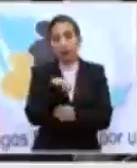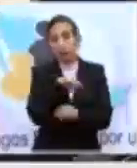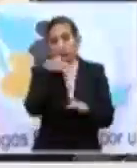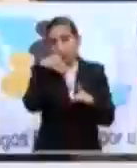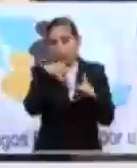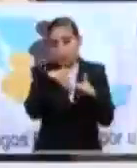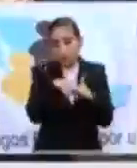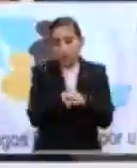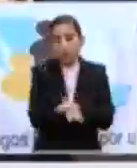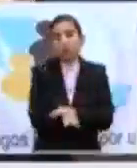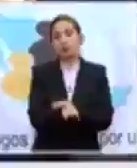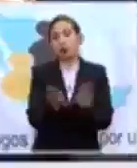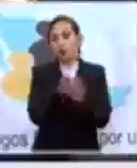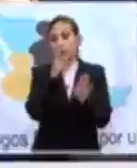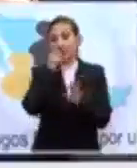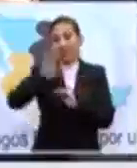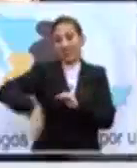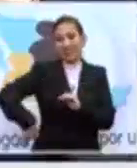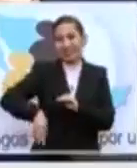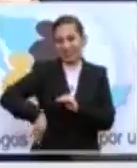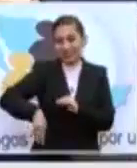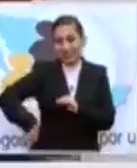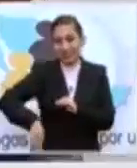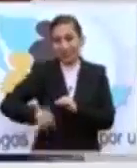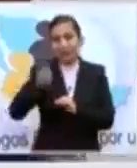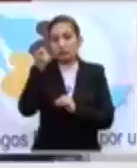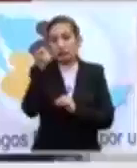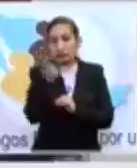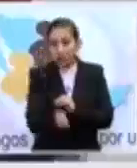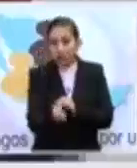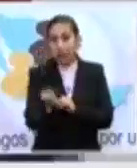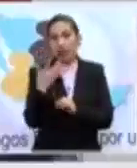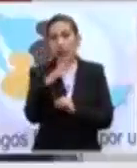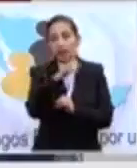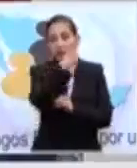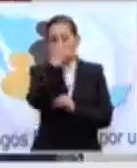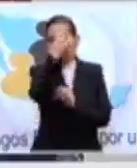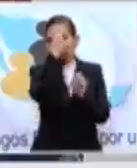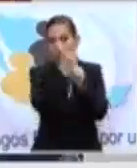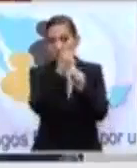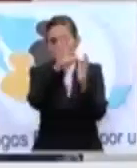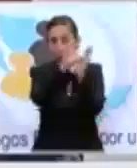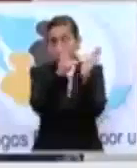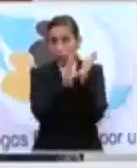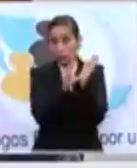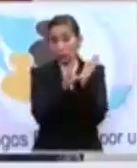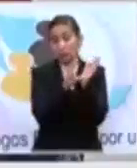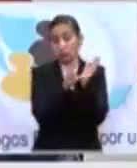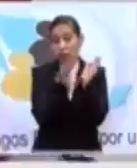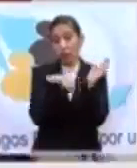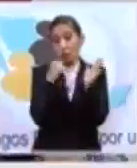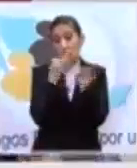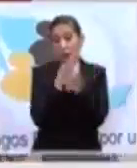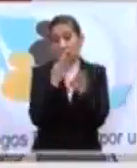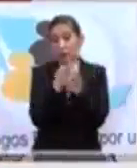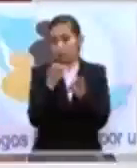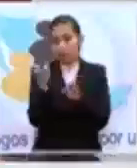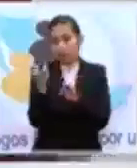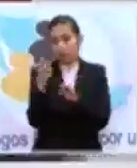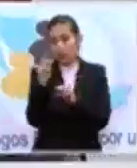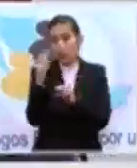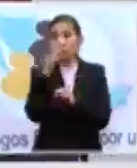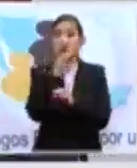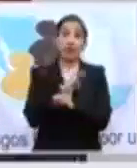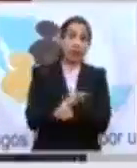entremos, como les decía hace un momento, lo que es el centenario de la Constitución. Esa no viene de